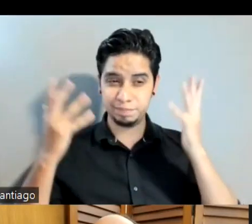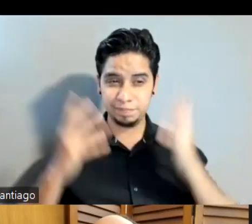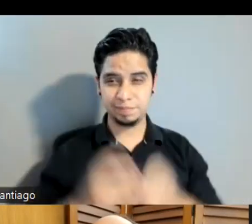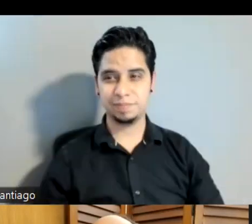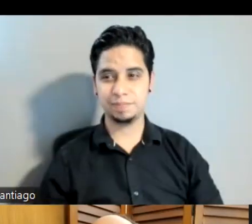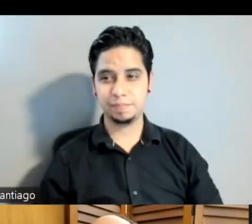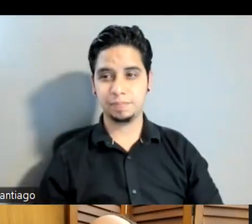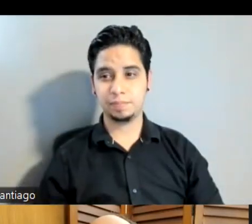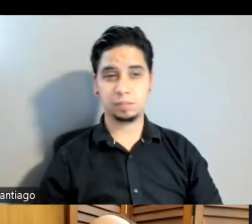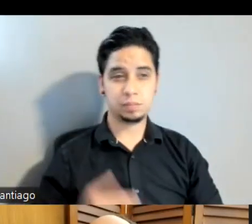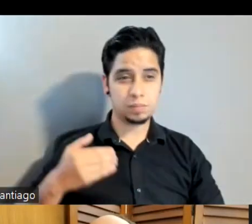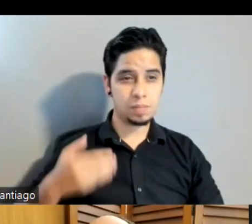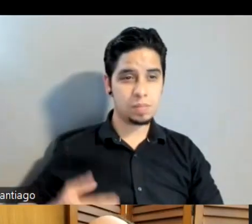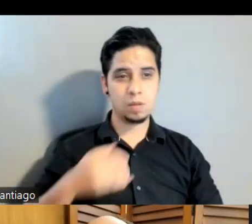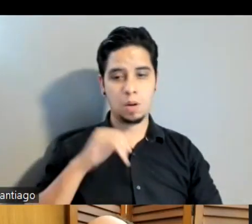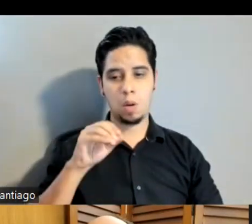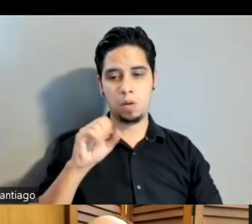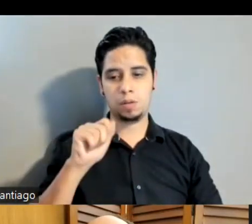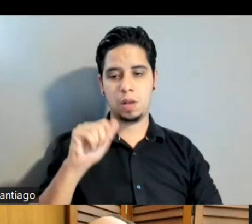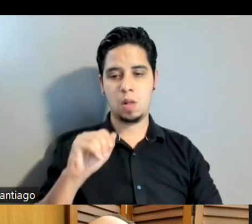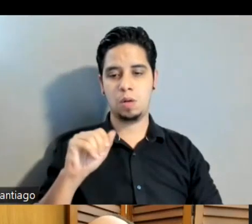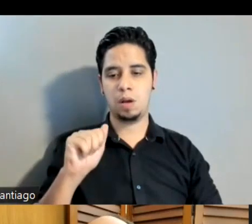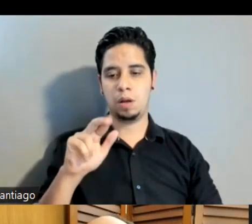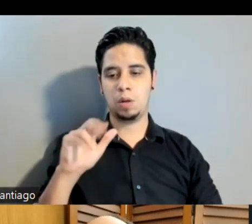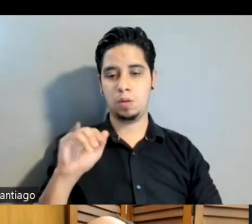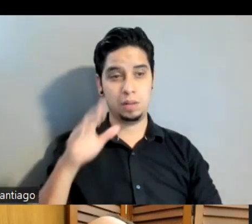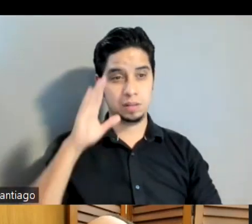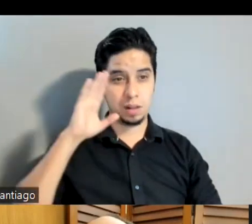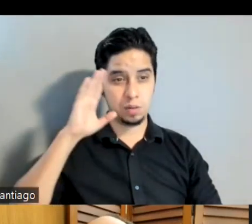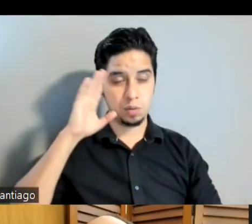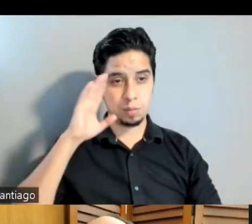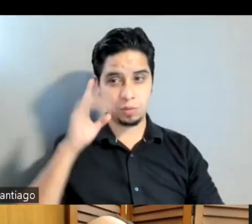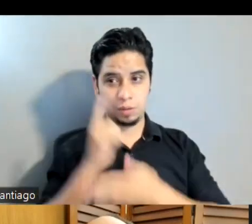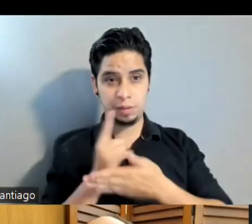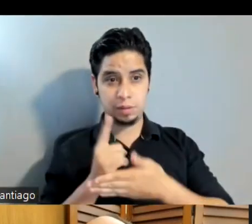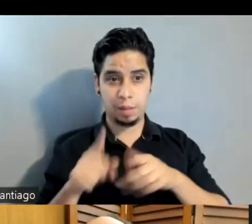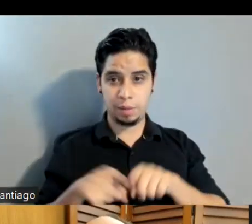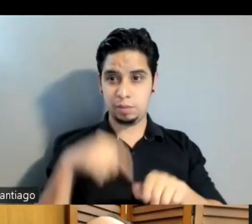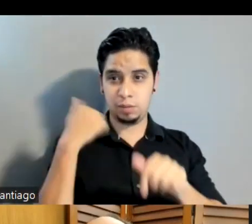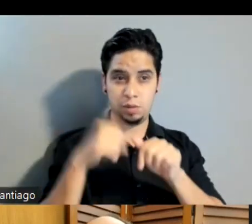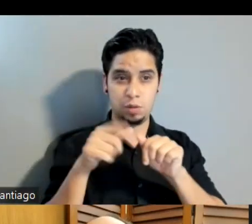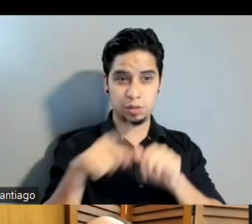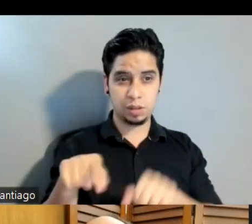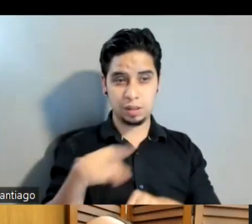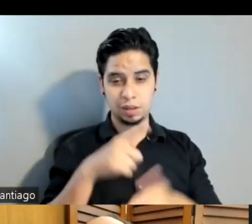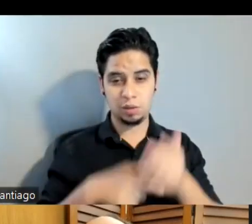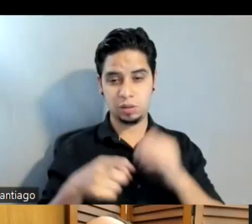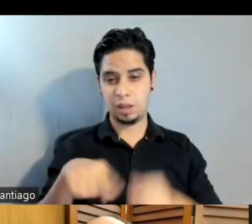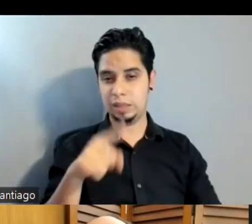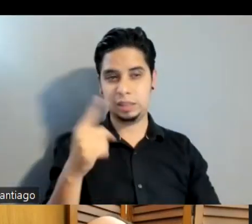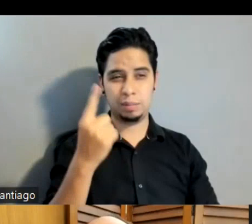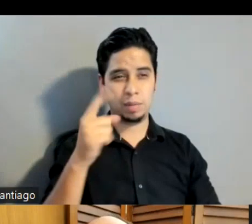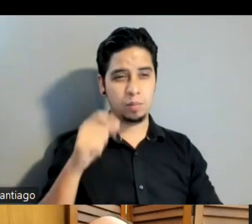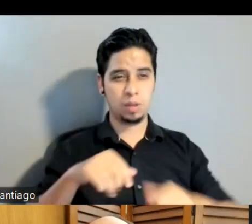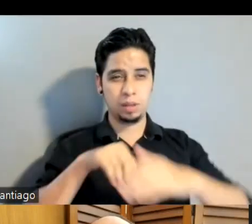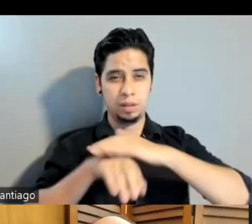Que va de rojo. Por acá José Lo Arroyo, que les saluda como todas las semanas, y también les recuerdo de igual manera que siempre pueden accesarnos